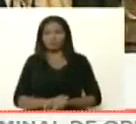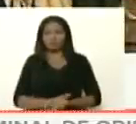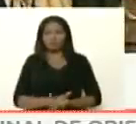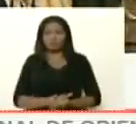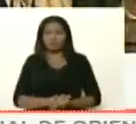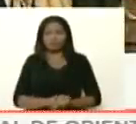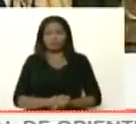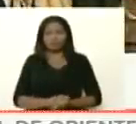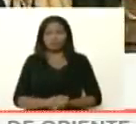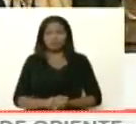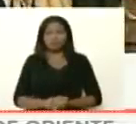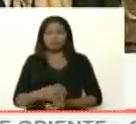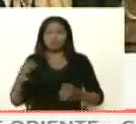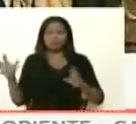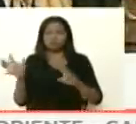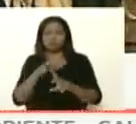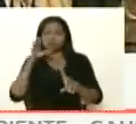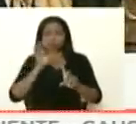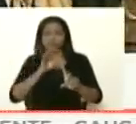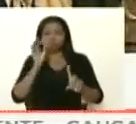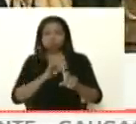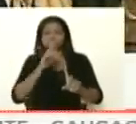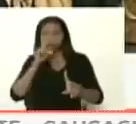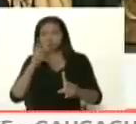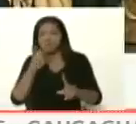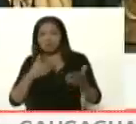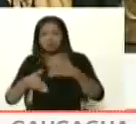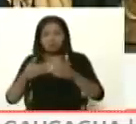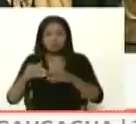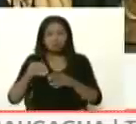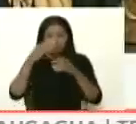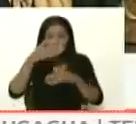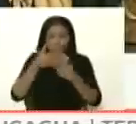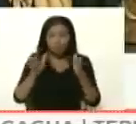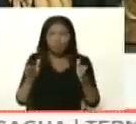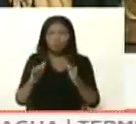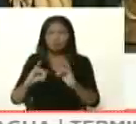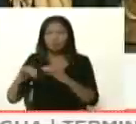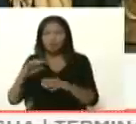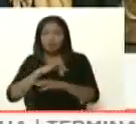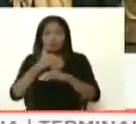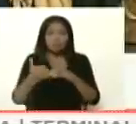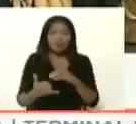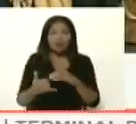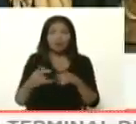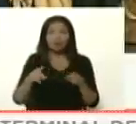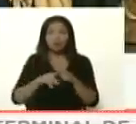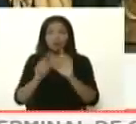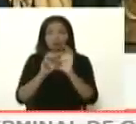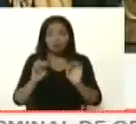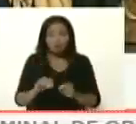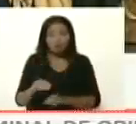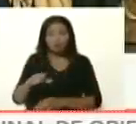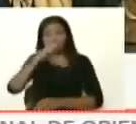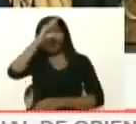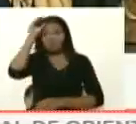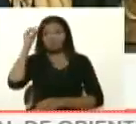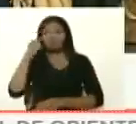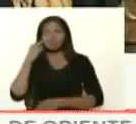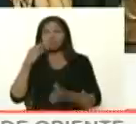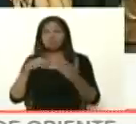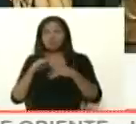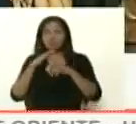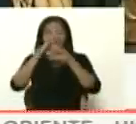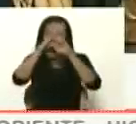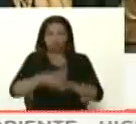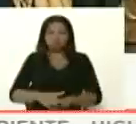los servicios públicos. Es parte del plan del discurso de Donald Trump. Cuando Donald Trump dijo voy a